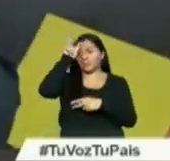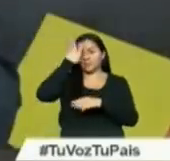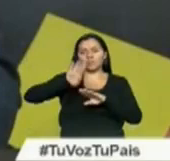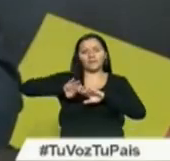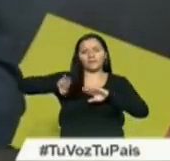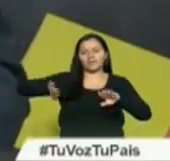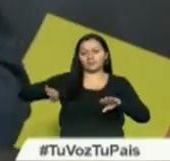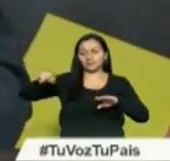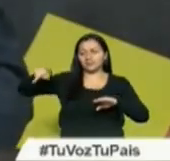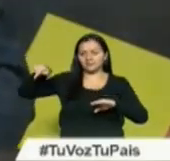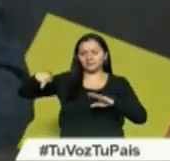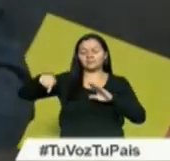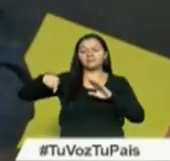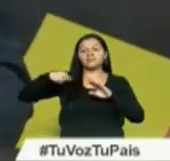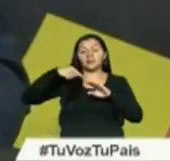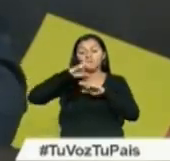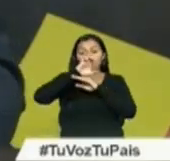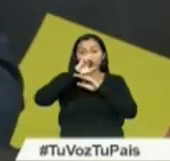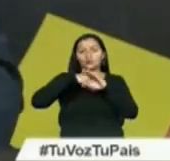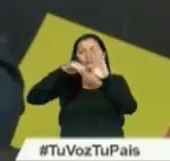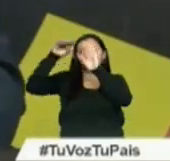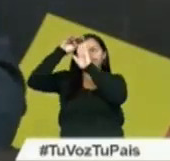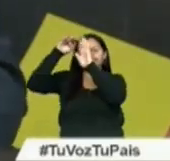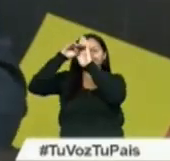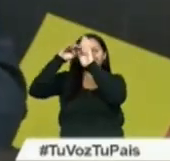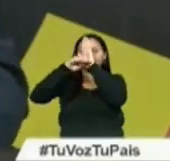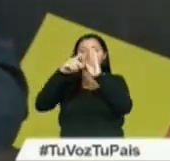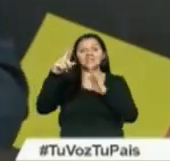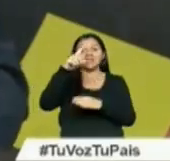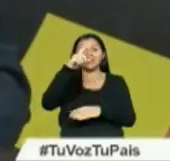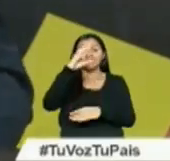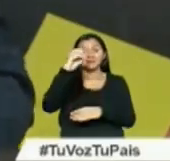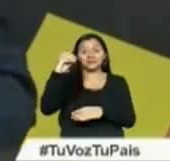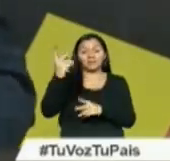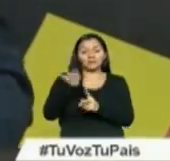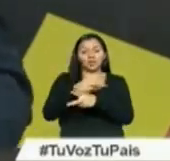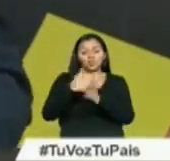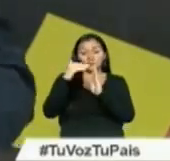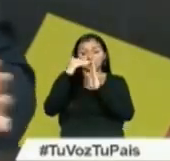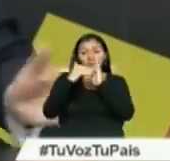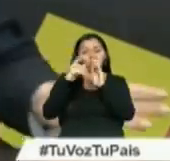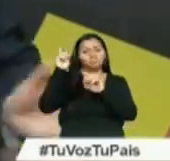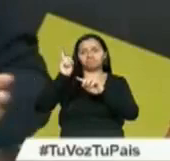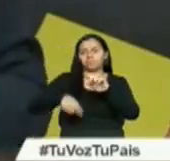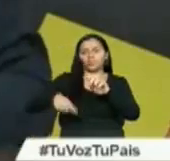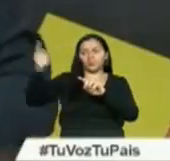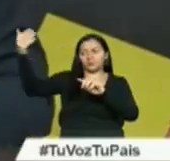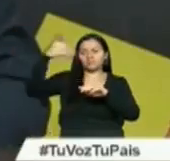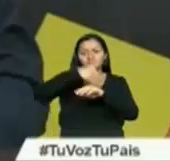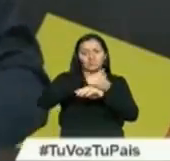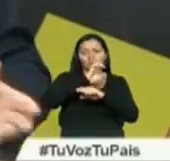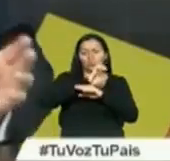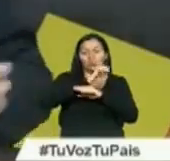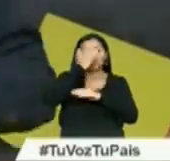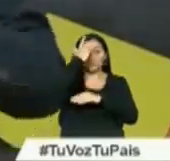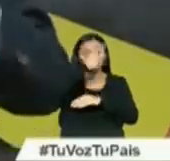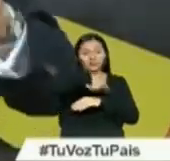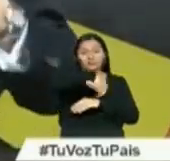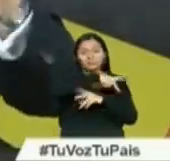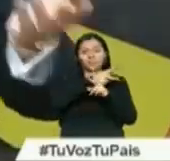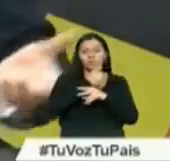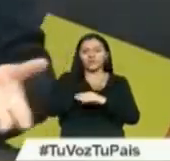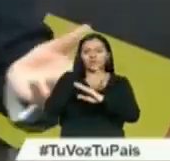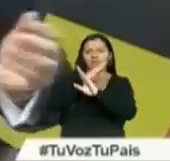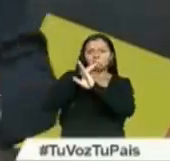Casi 100 productos que ingresan, no pueden ingresar al país definitivamente para precautelar cadenas importantes, ¿no?